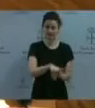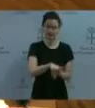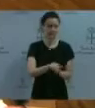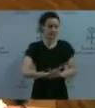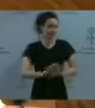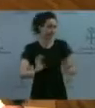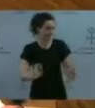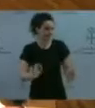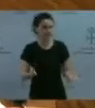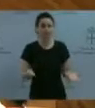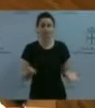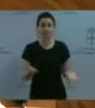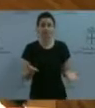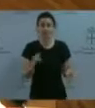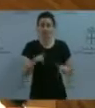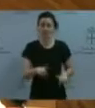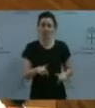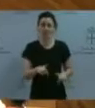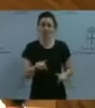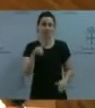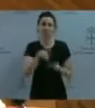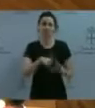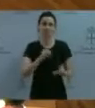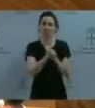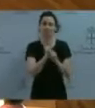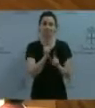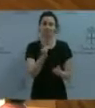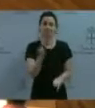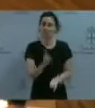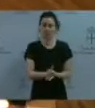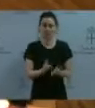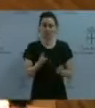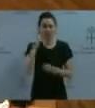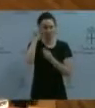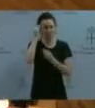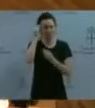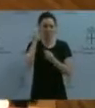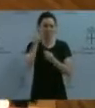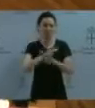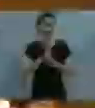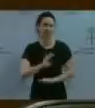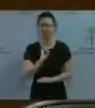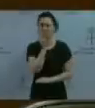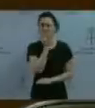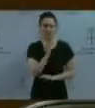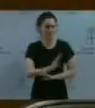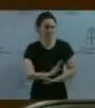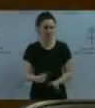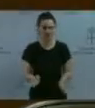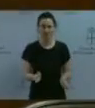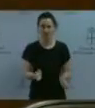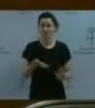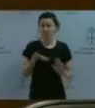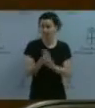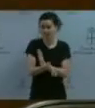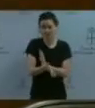contra hoy. Creemos que es un paso en la dirección equivocada. Es el primer escalón de una escalera que comenzó a caminar el presidente